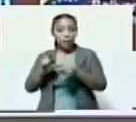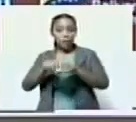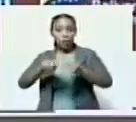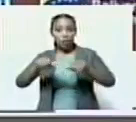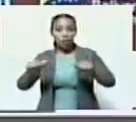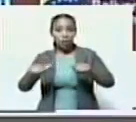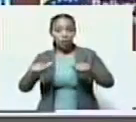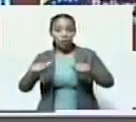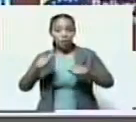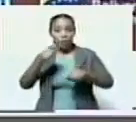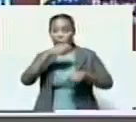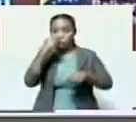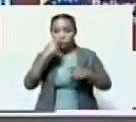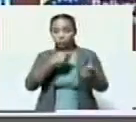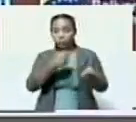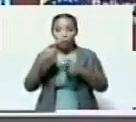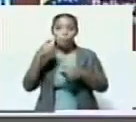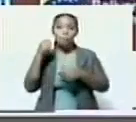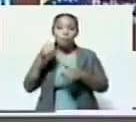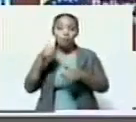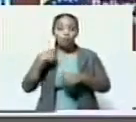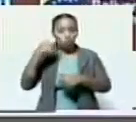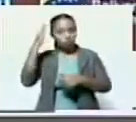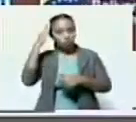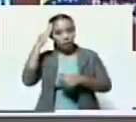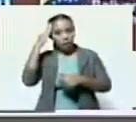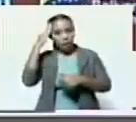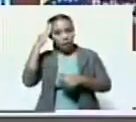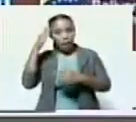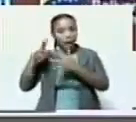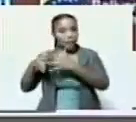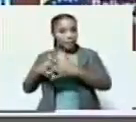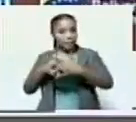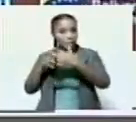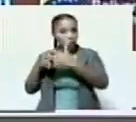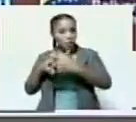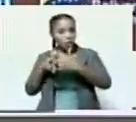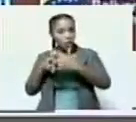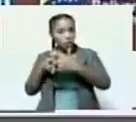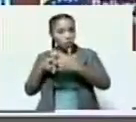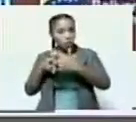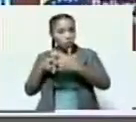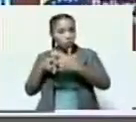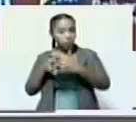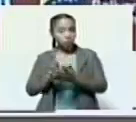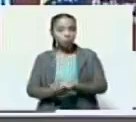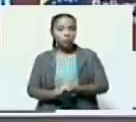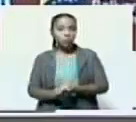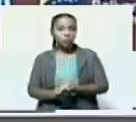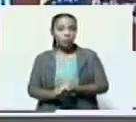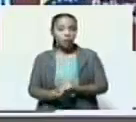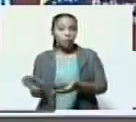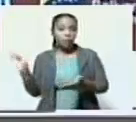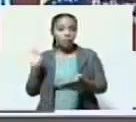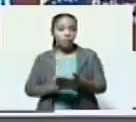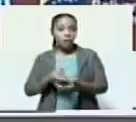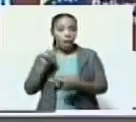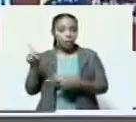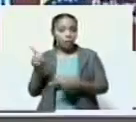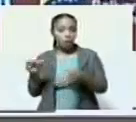del narcotráfico, porque bien es sabido que Estados Unidos de Norteamérica ha empleado estos